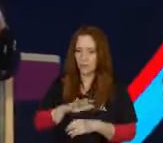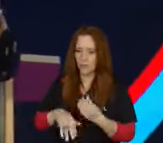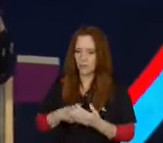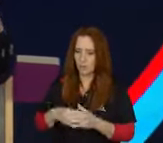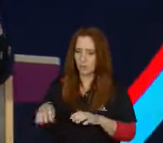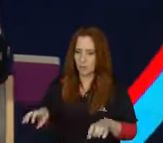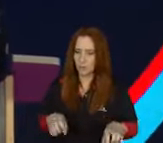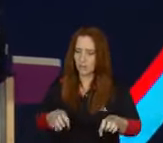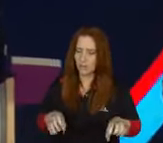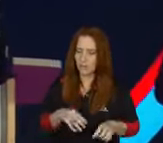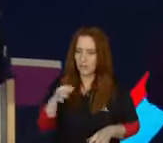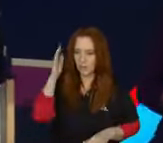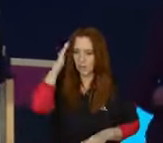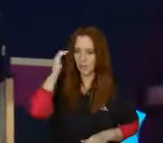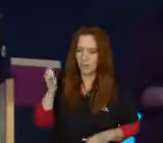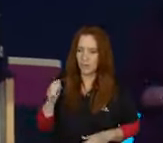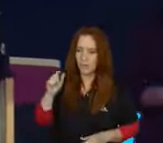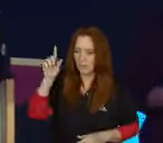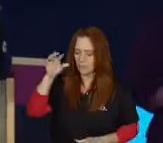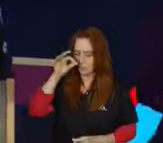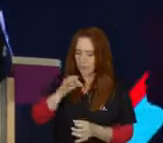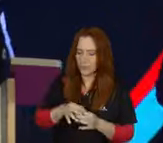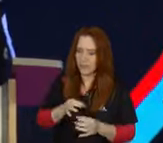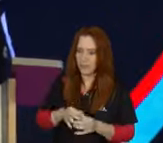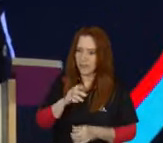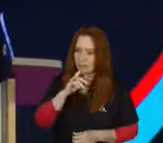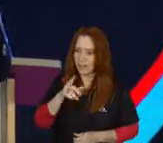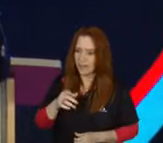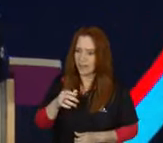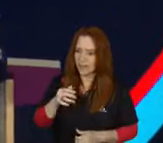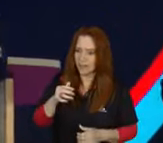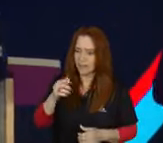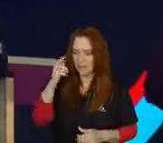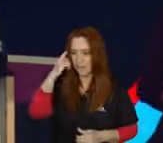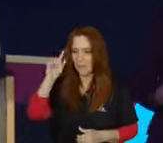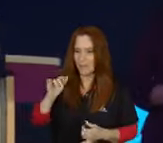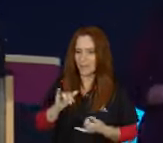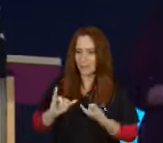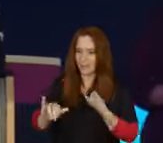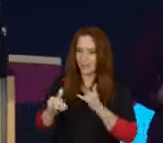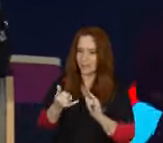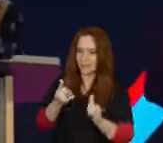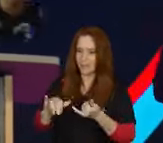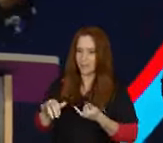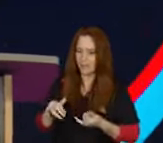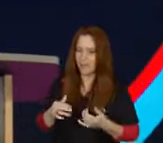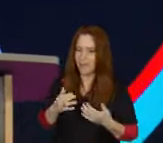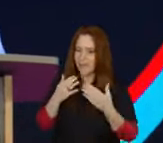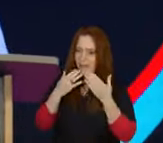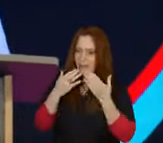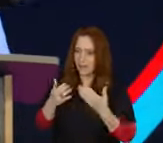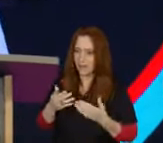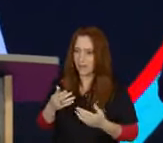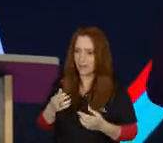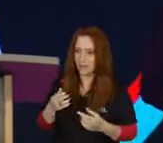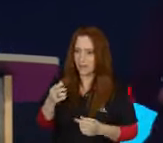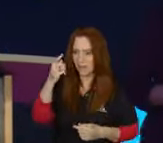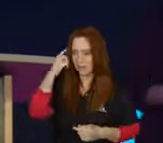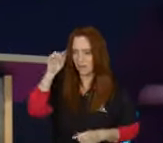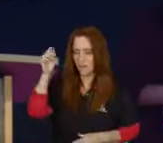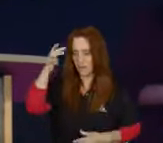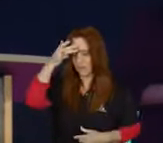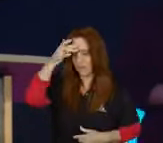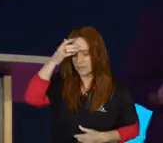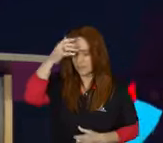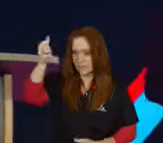tu fidelidad es para siempre. Gracias por la sanidad de mi esposo, Pastor Pablo, y de todos los que fueron sanados aquí en